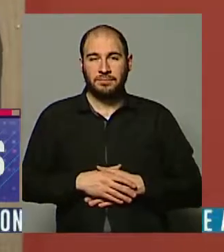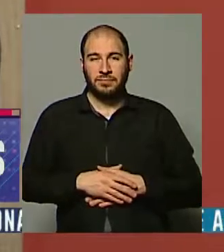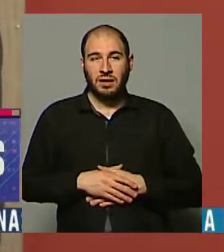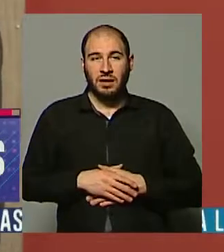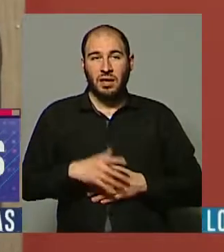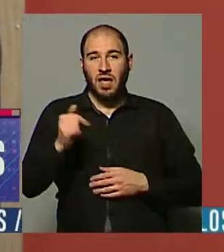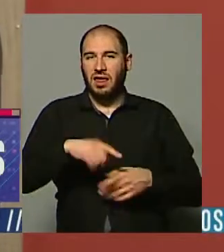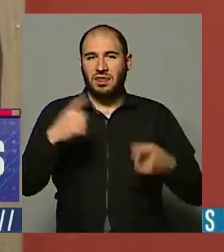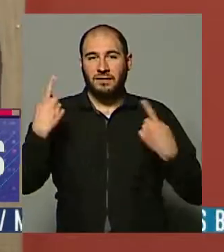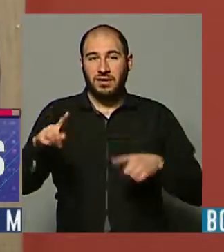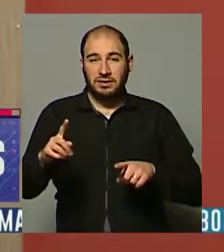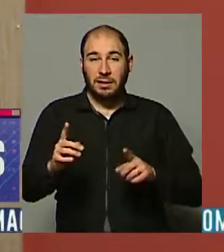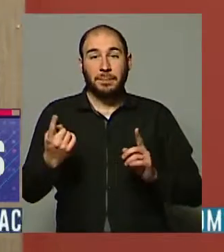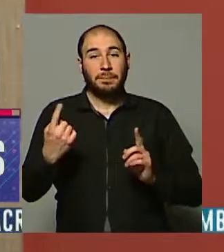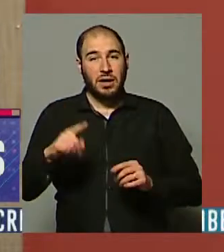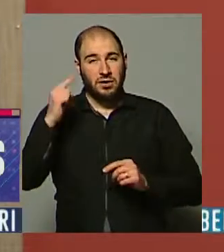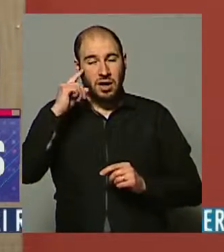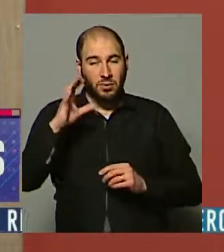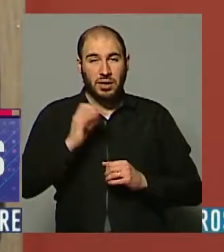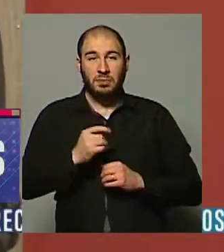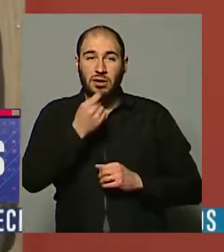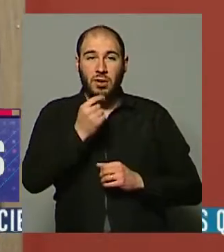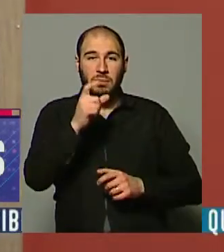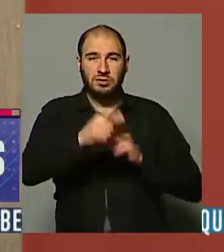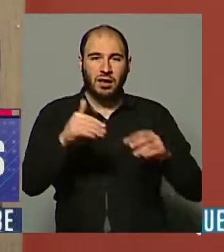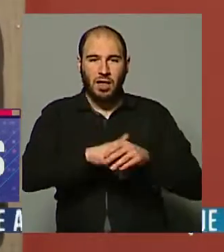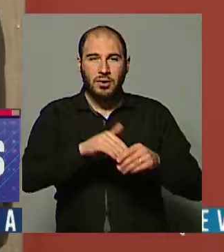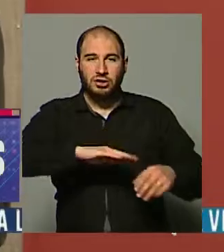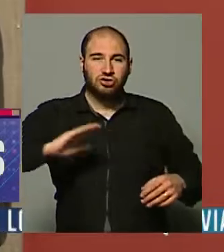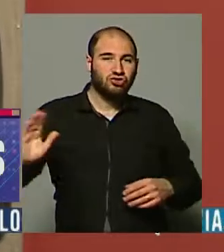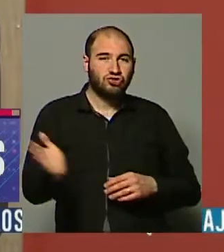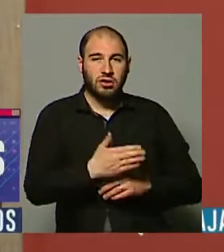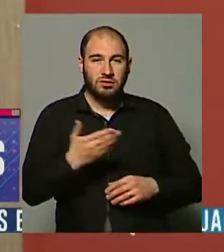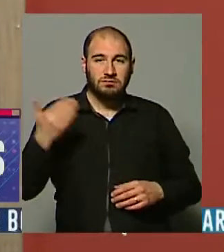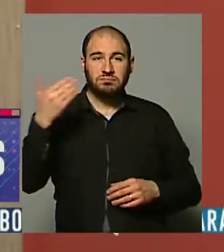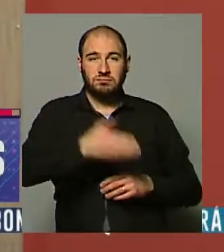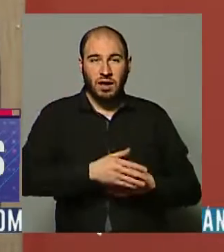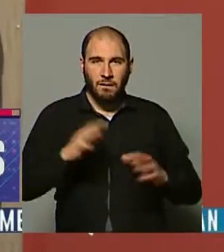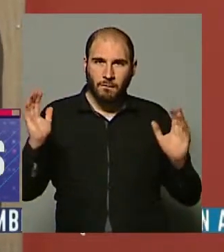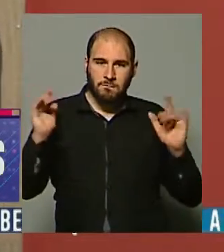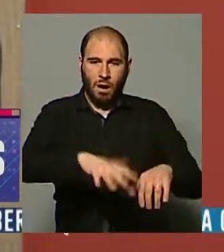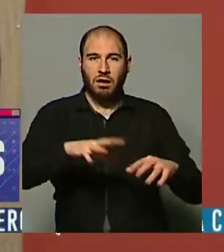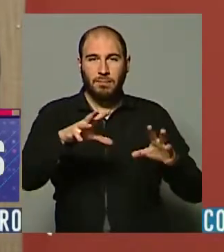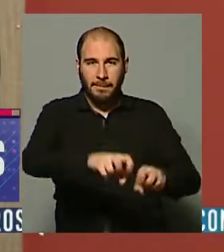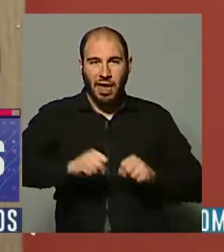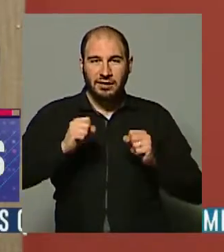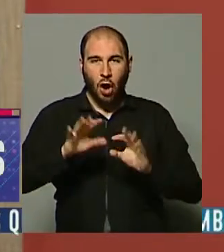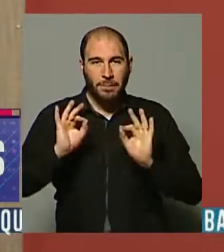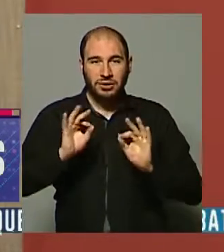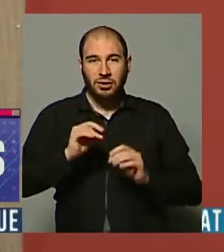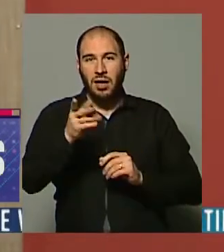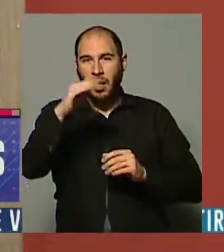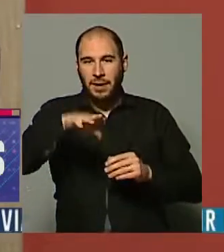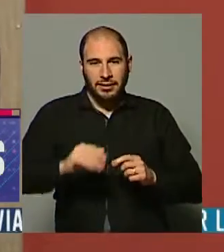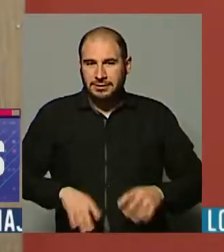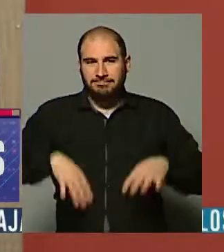No es la misma situación, pero también hay que reconocer que si todos los depositantes vamos en manada a retirar los depósitos del banco, ningún banco